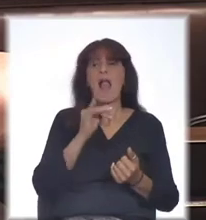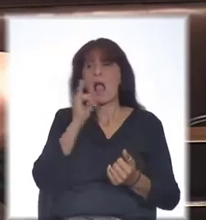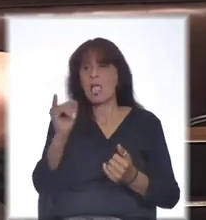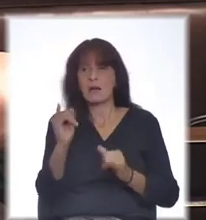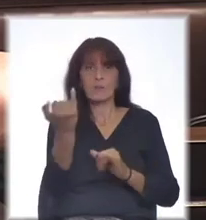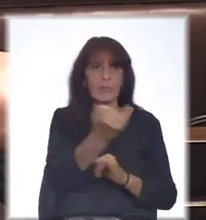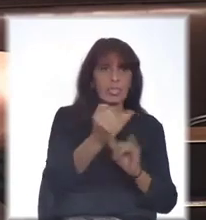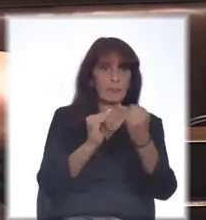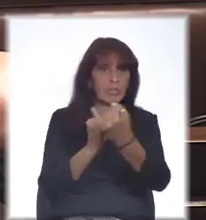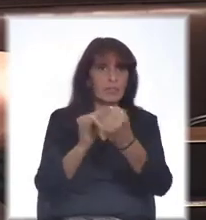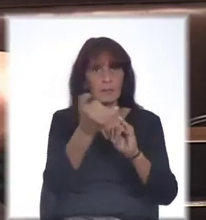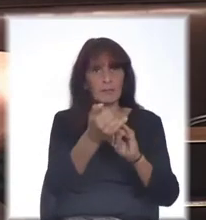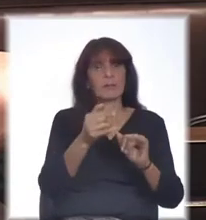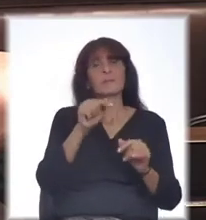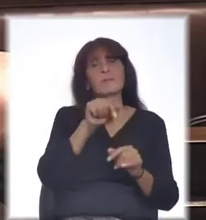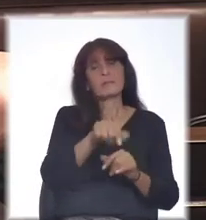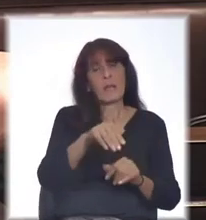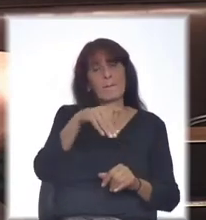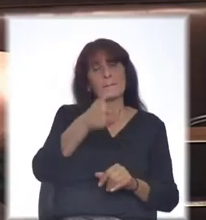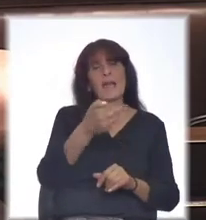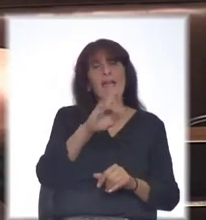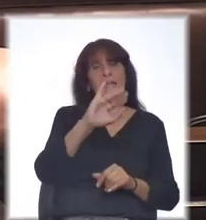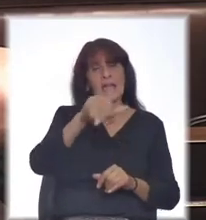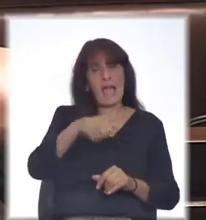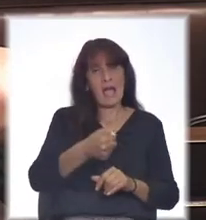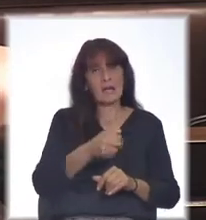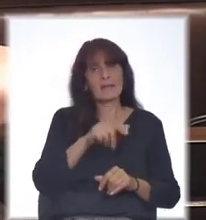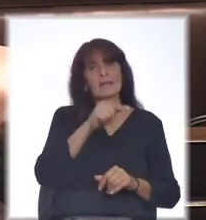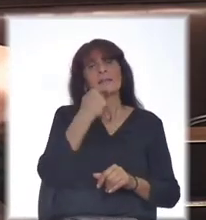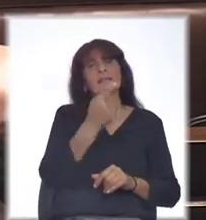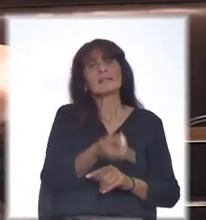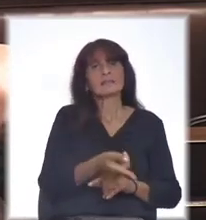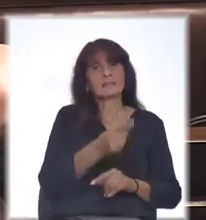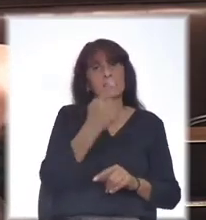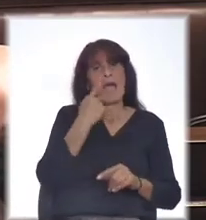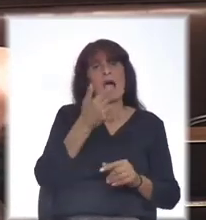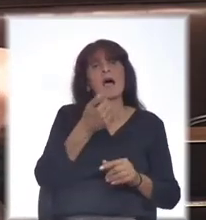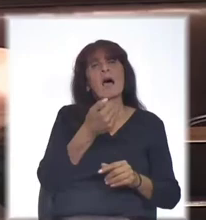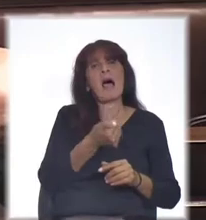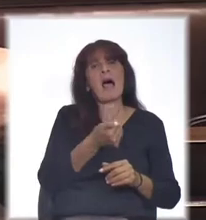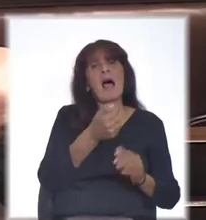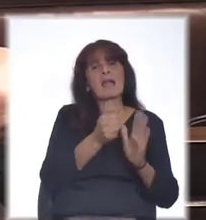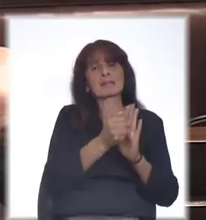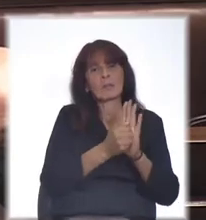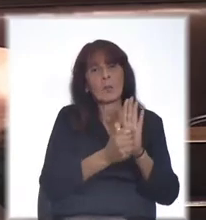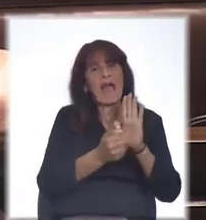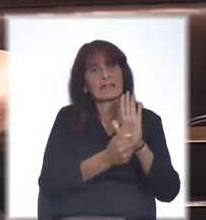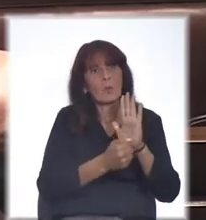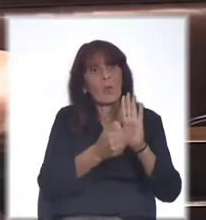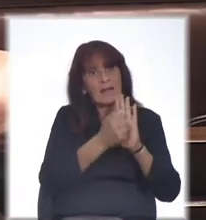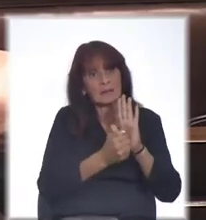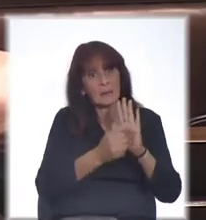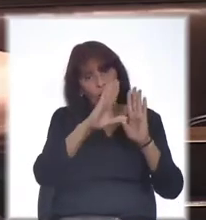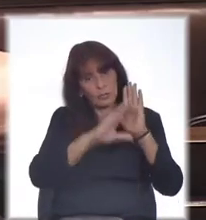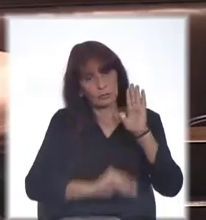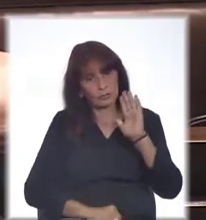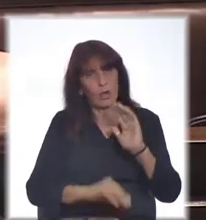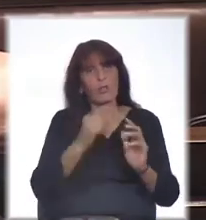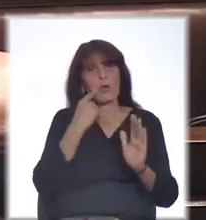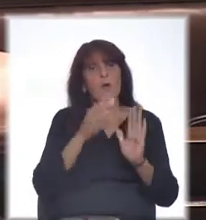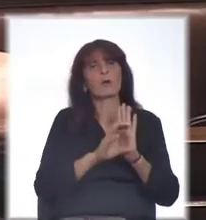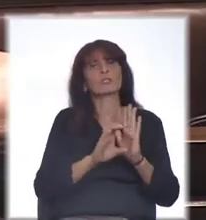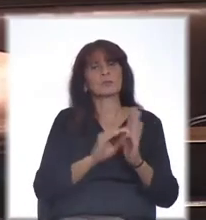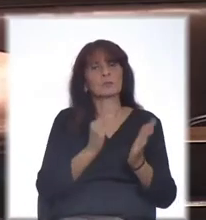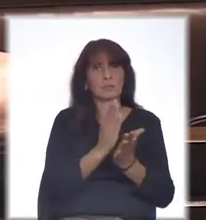funcionar. María Josefina abordaba el proyecto artículo por artículo, como si estuviera en una clase de Derecho Constitucional, y así